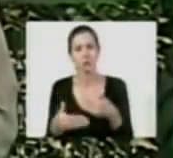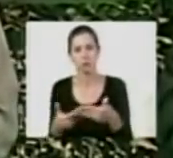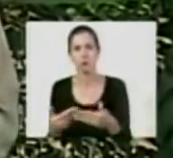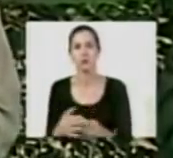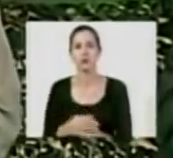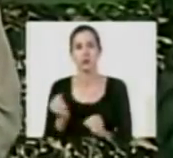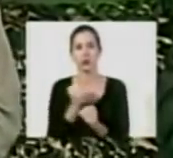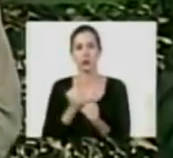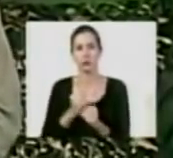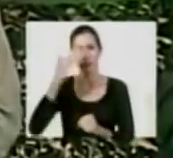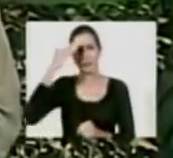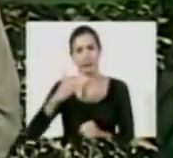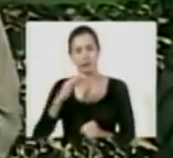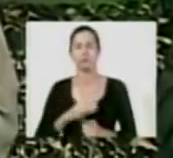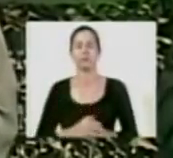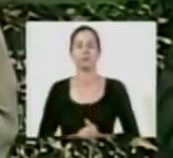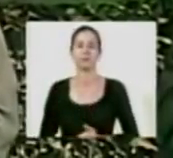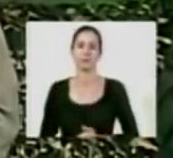Fuerza Armada Nacional Bolivariana.